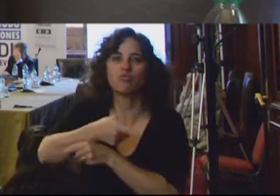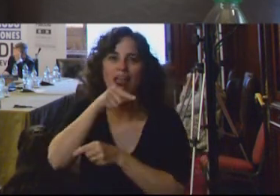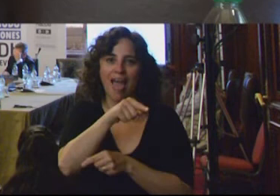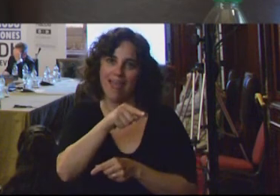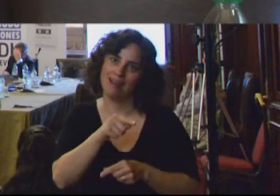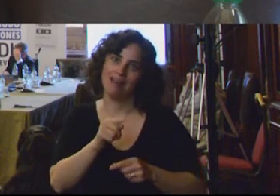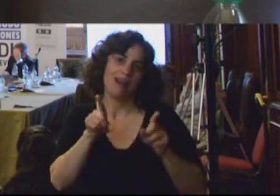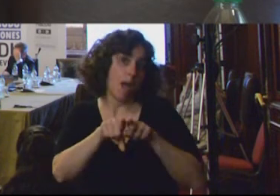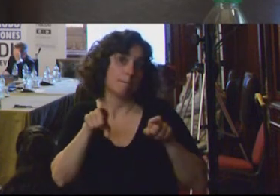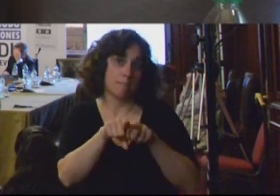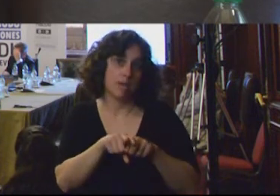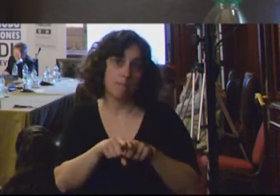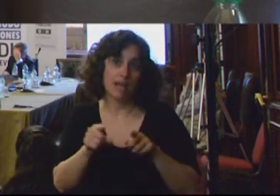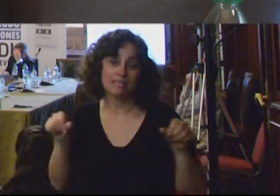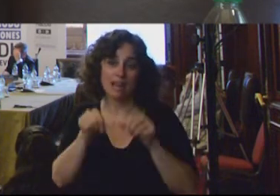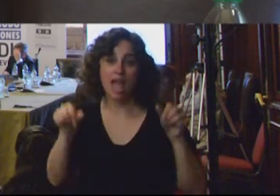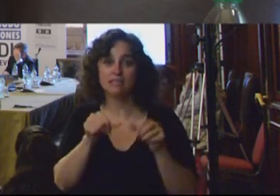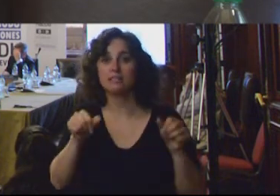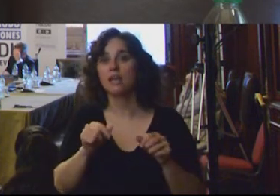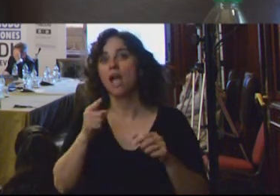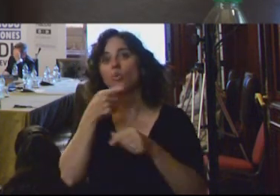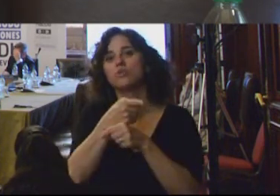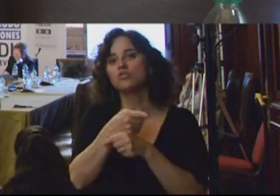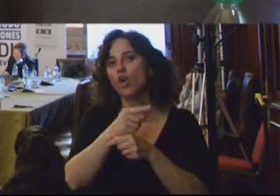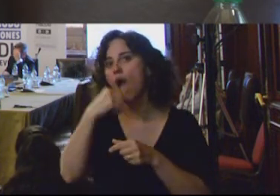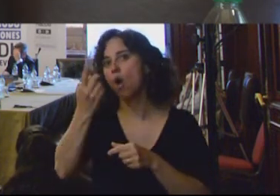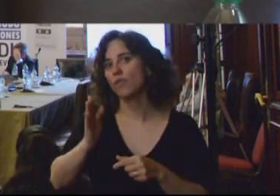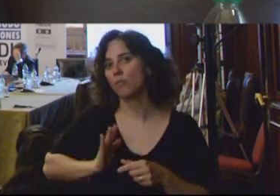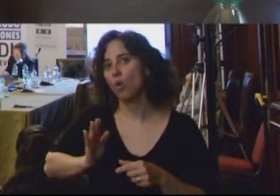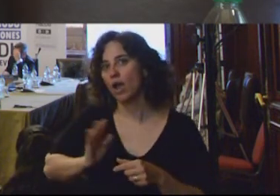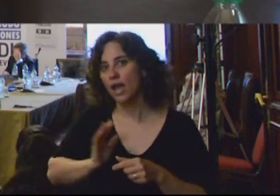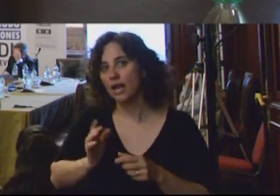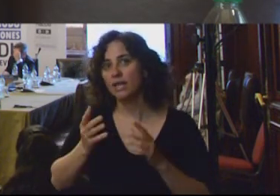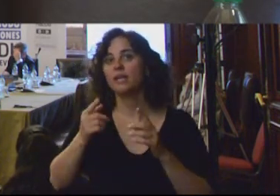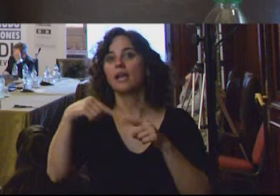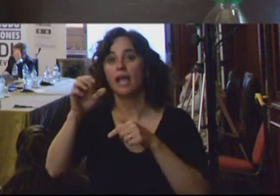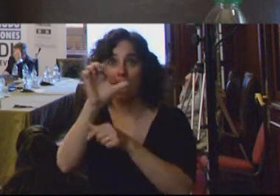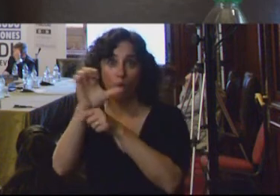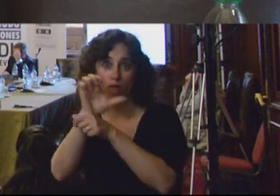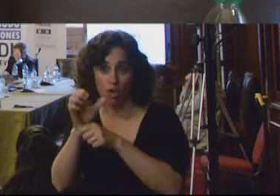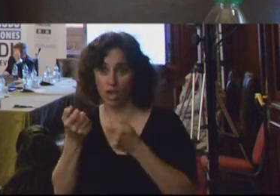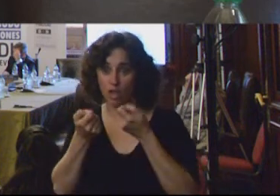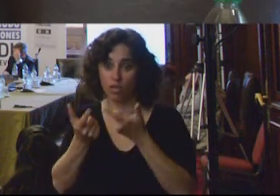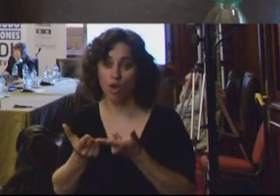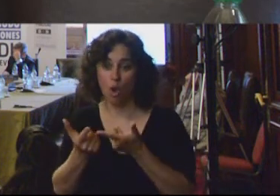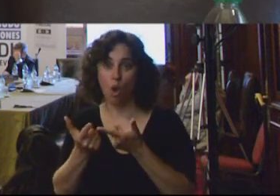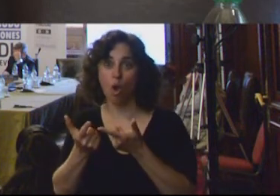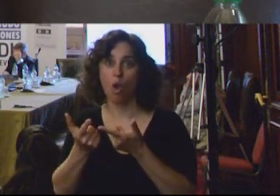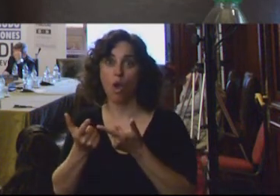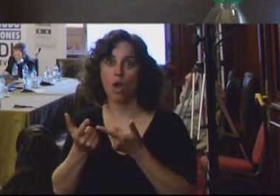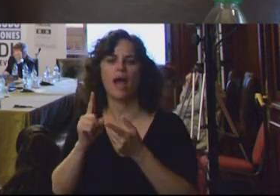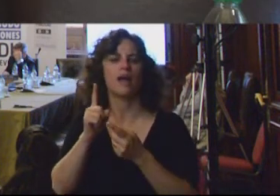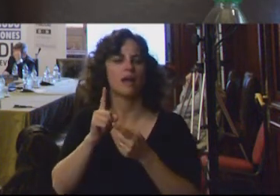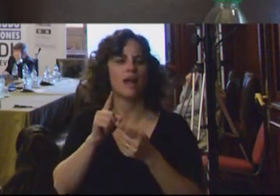que se hace a Julian Assange y que por la cual el Estado ecuatoriano le dio asilo en la embajada